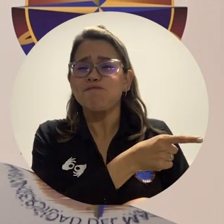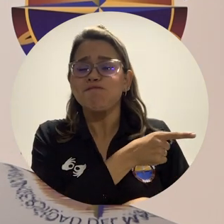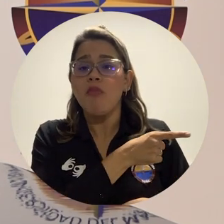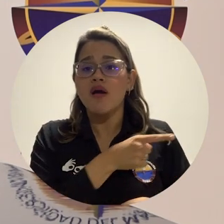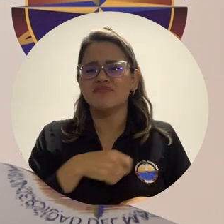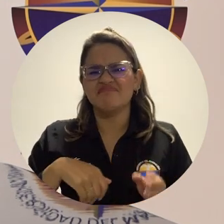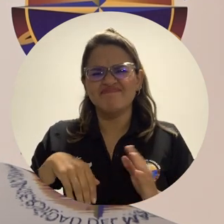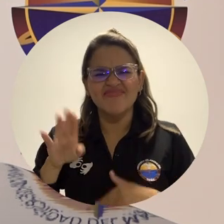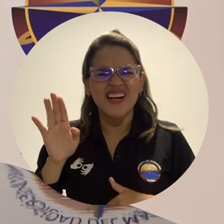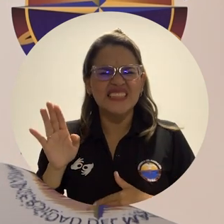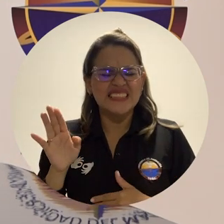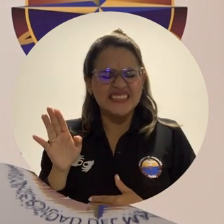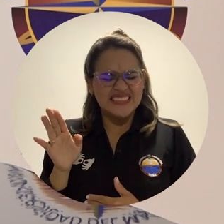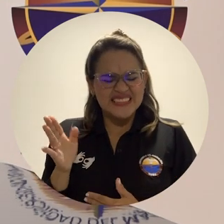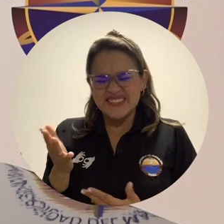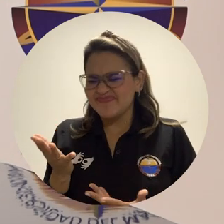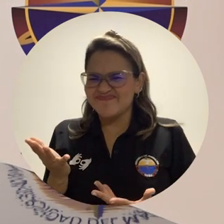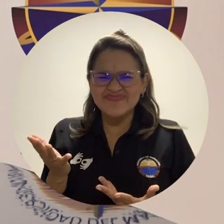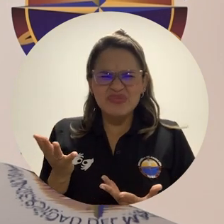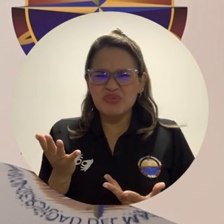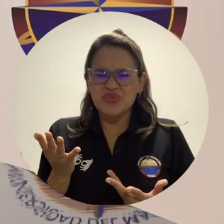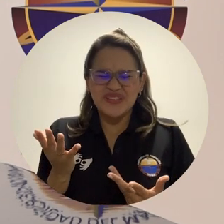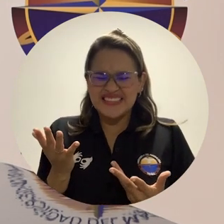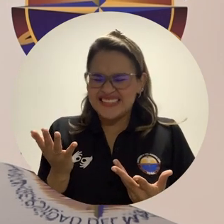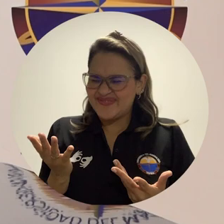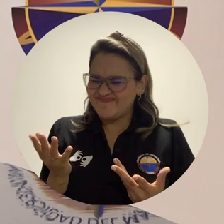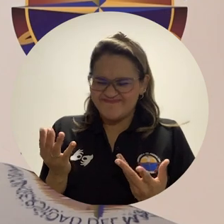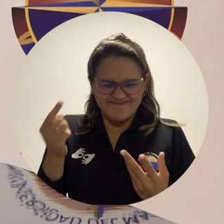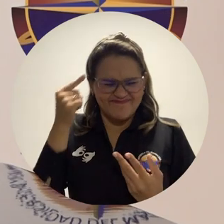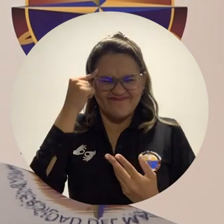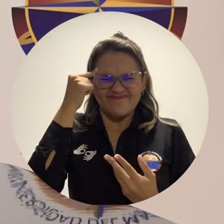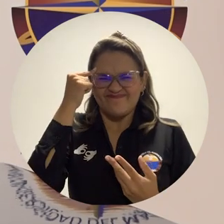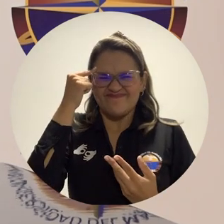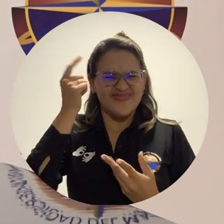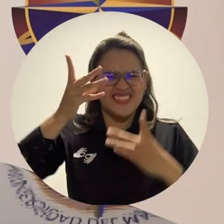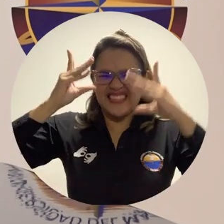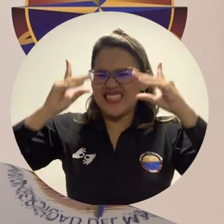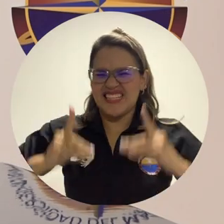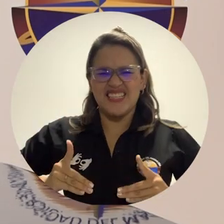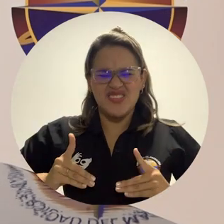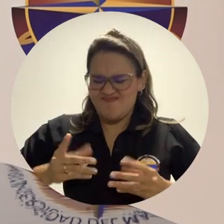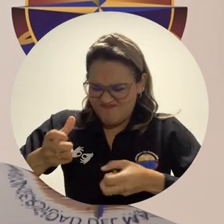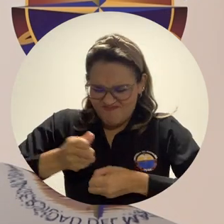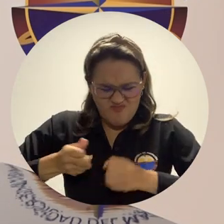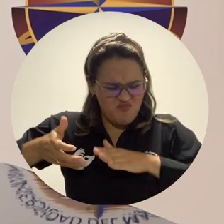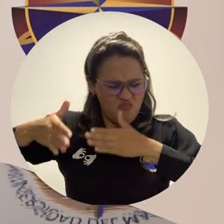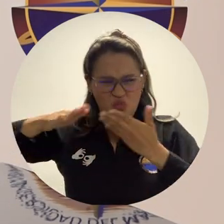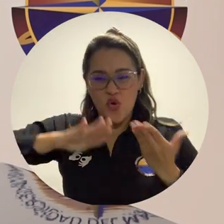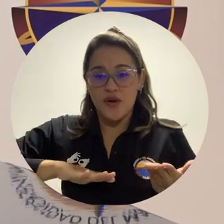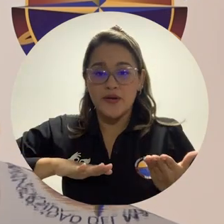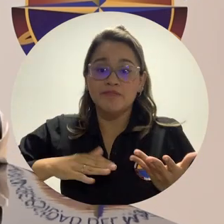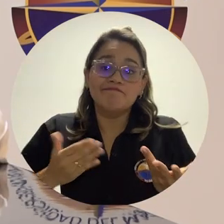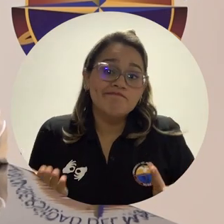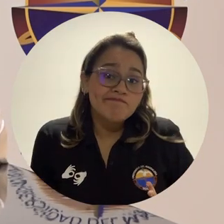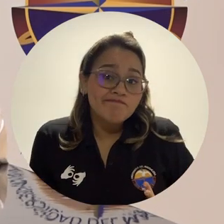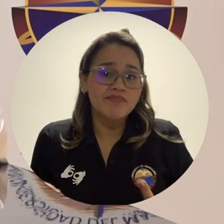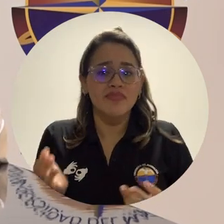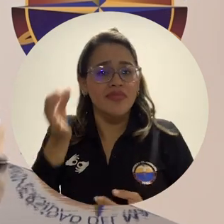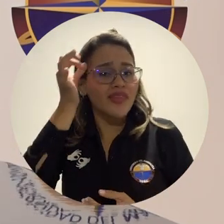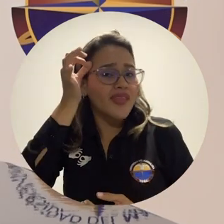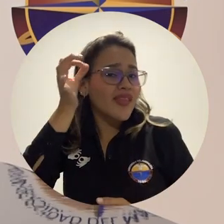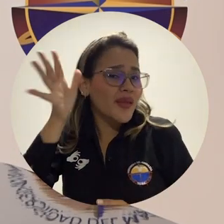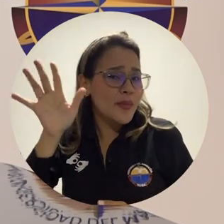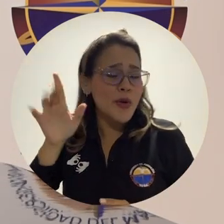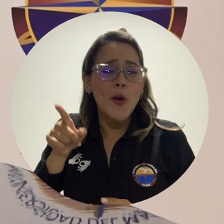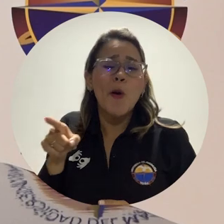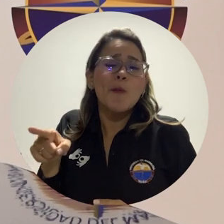que, por diversos motivos que todavía no podemos entender, decidió de forma voluntaria renunciar a la vida. Tal vez es una víctima